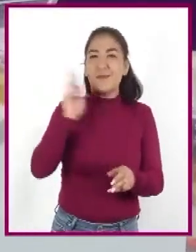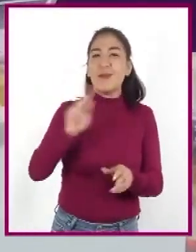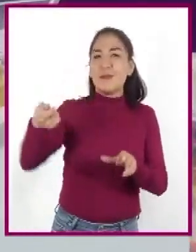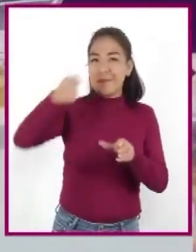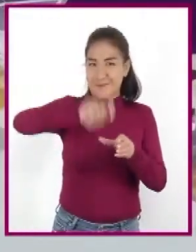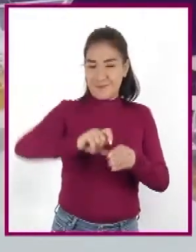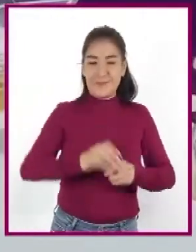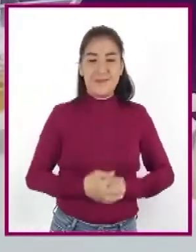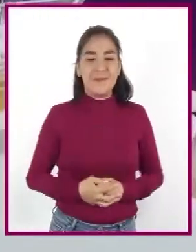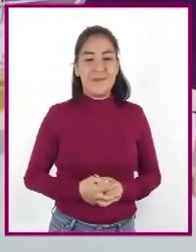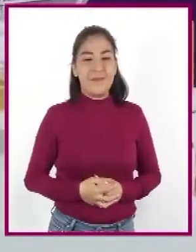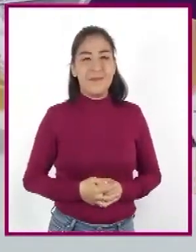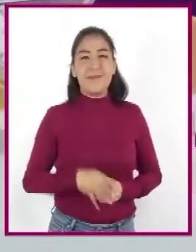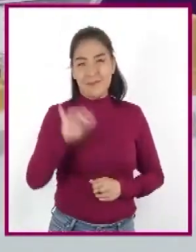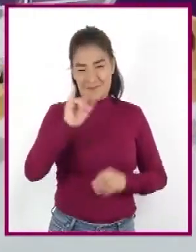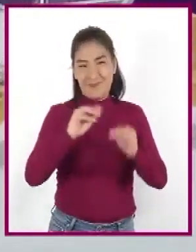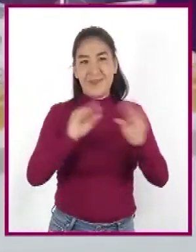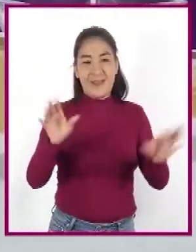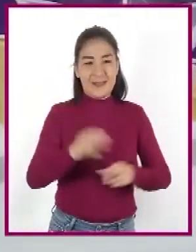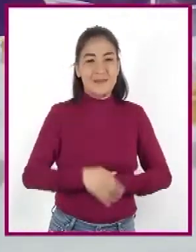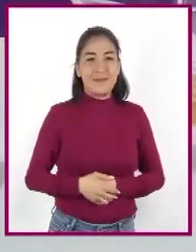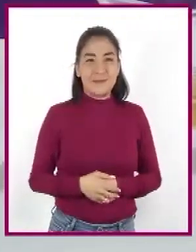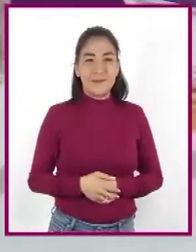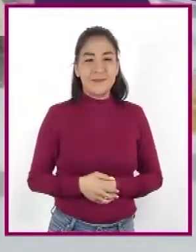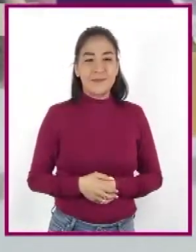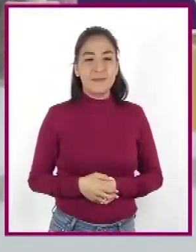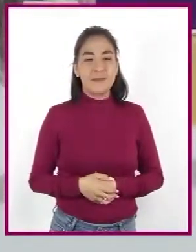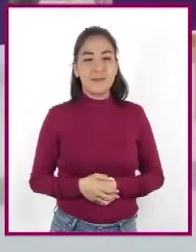Claro. Aquí tengo azúcar.